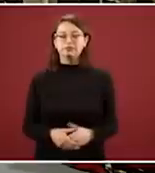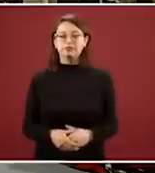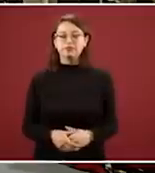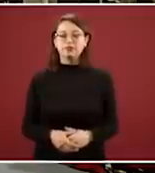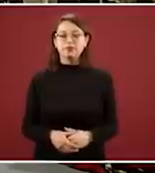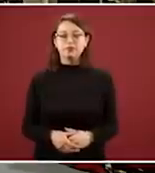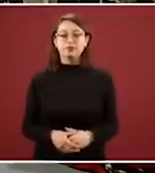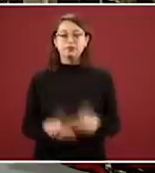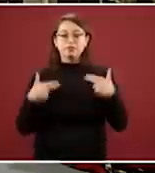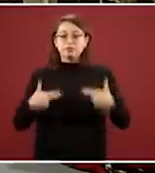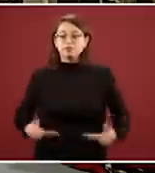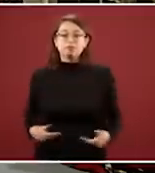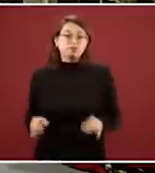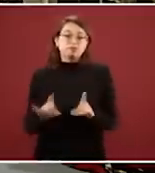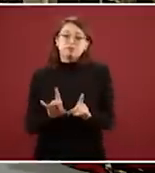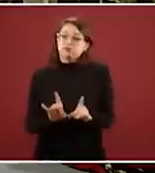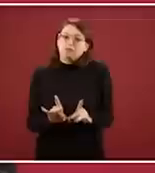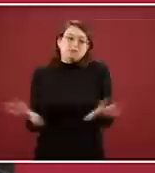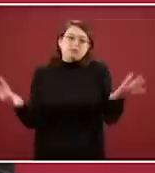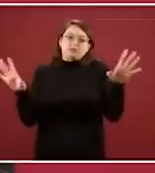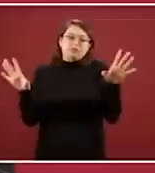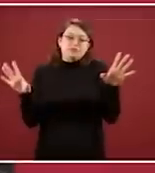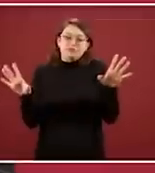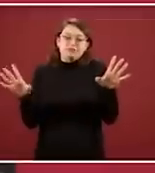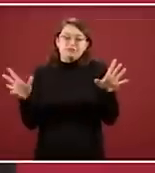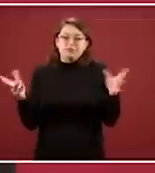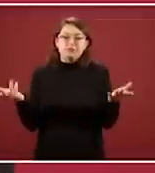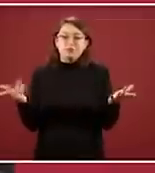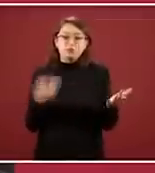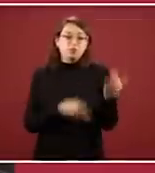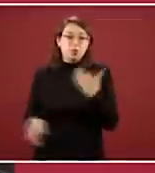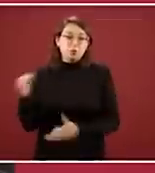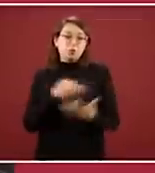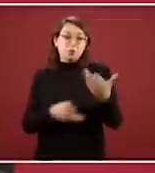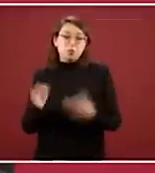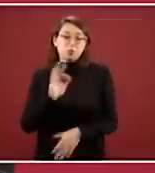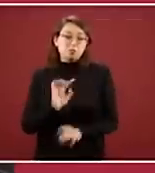Y cualquier ser humano reacciona así, todos.